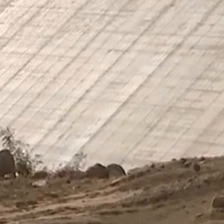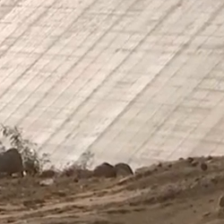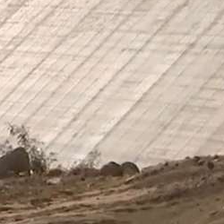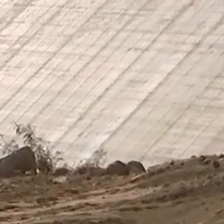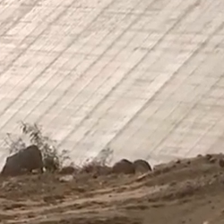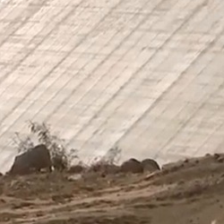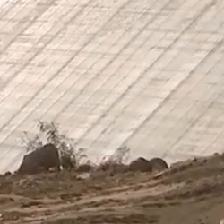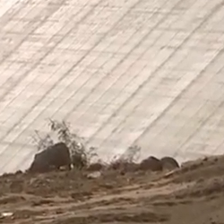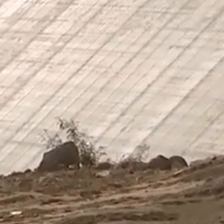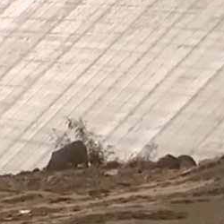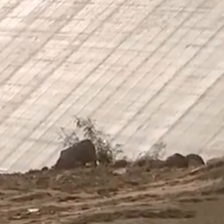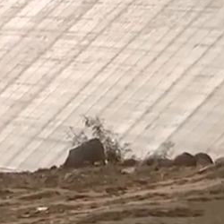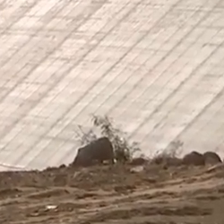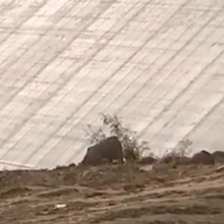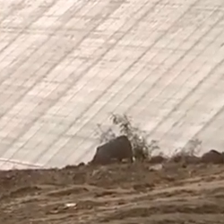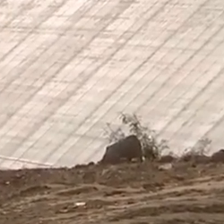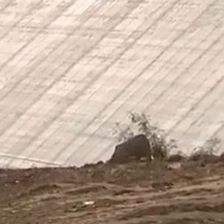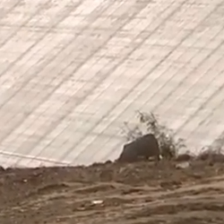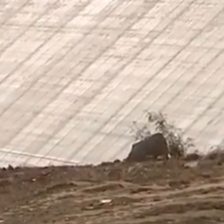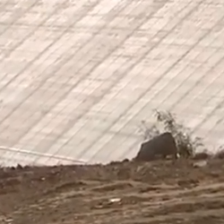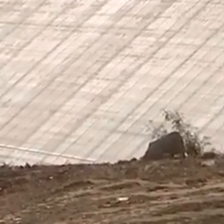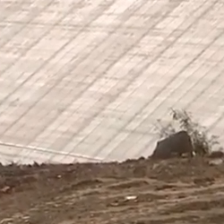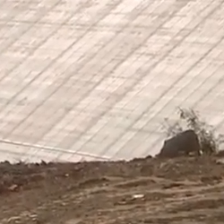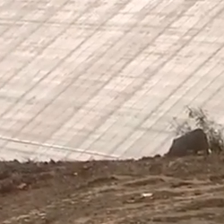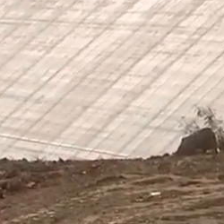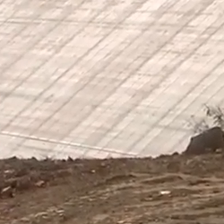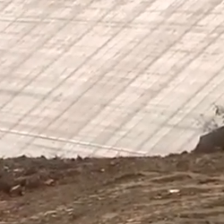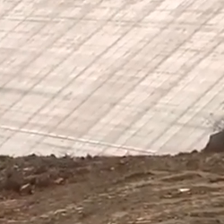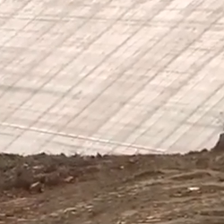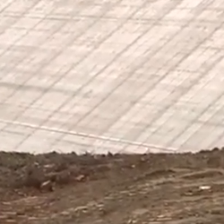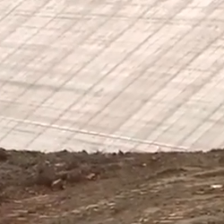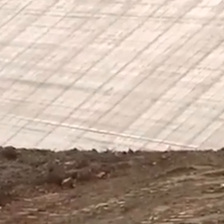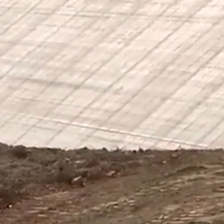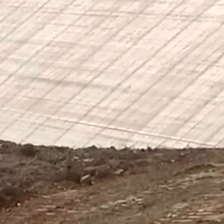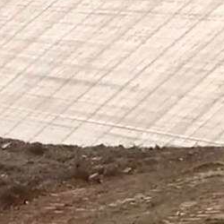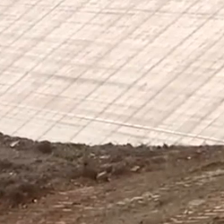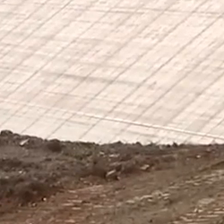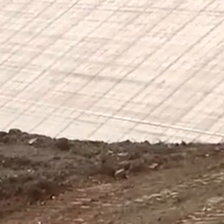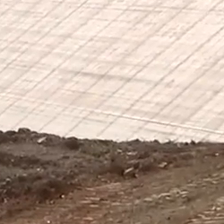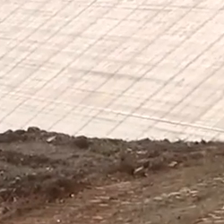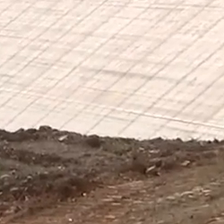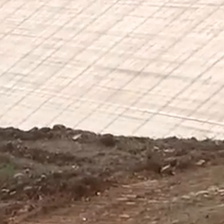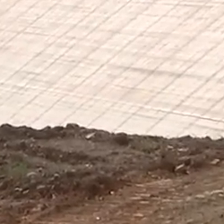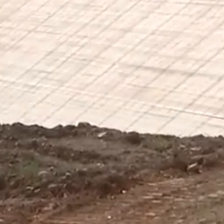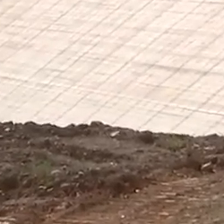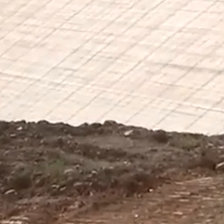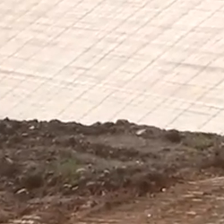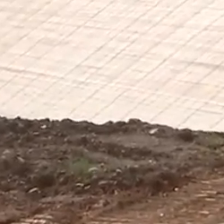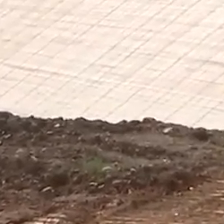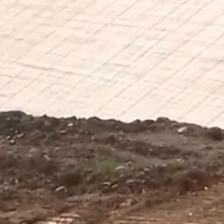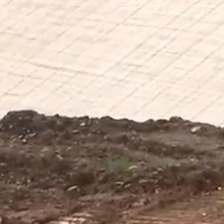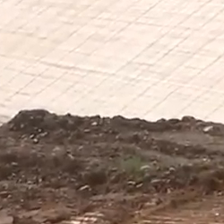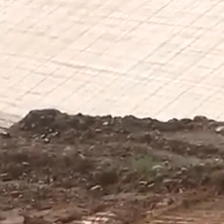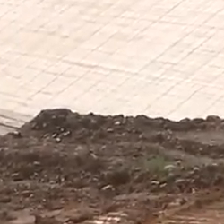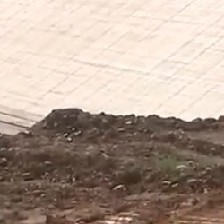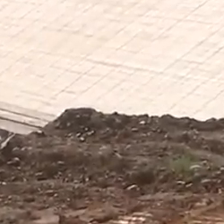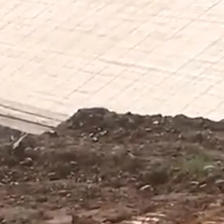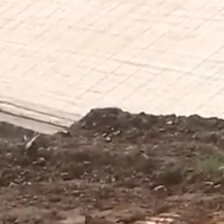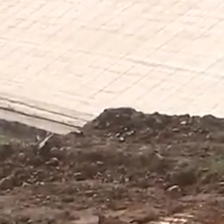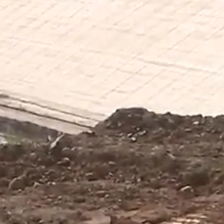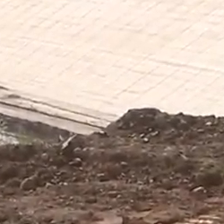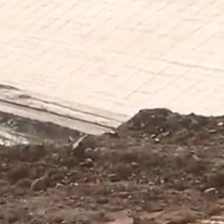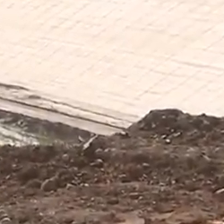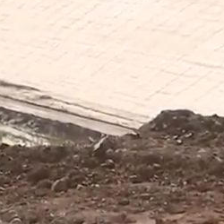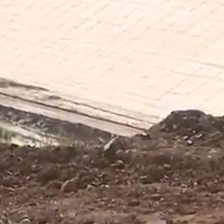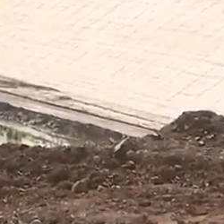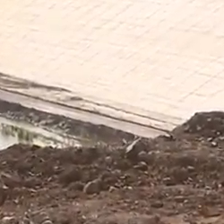hidroeléctrica, como para el desagüe de fondo, que a veces es necesario para retirar o bajar los niveles que se tengan